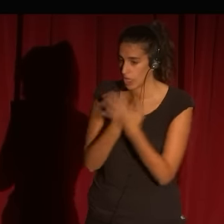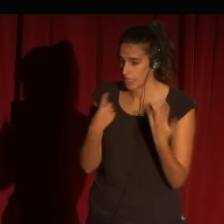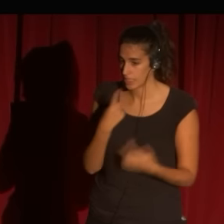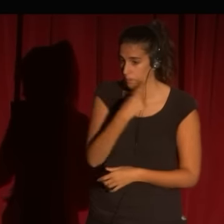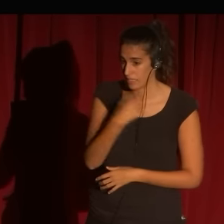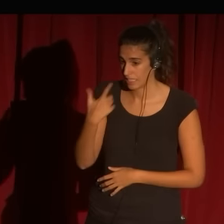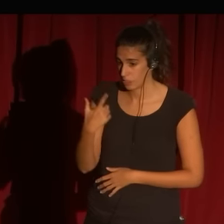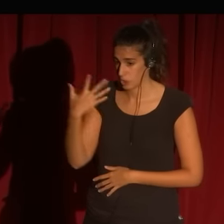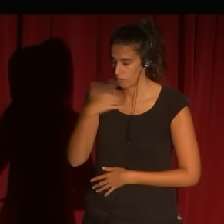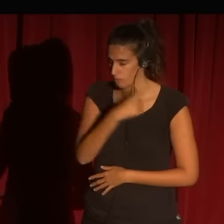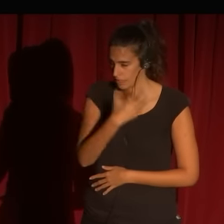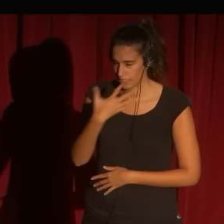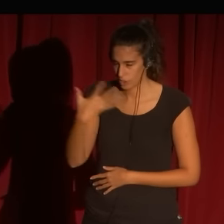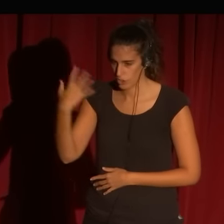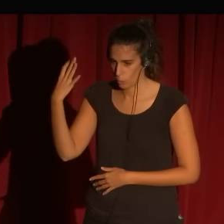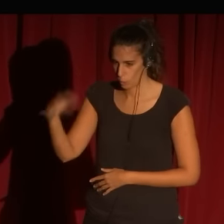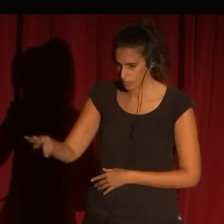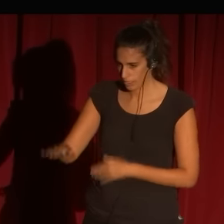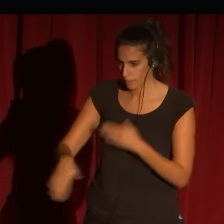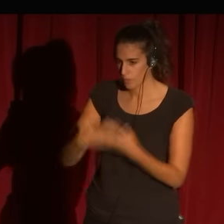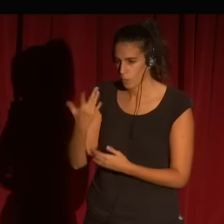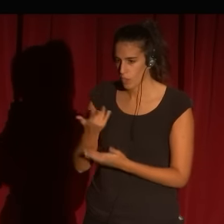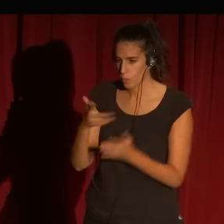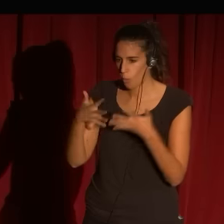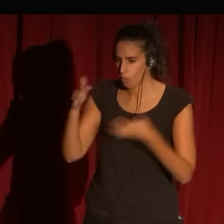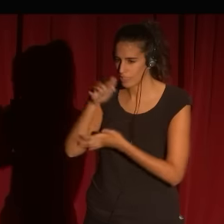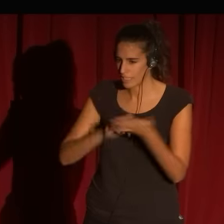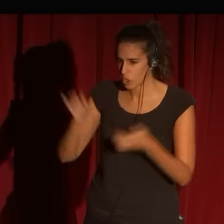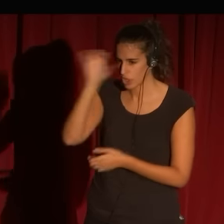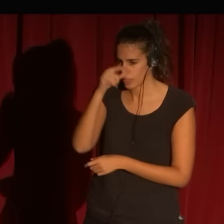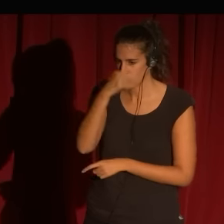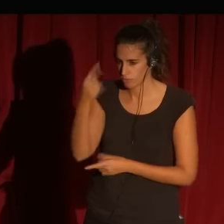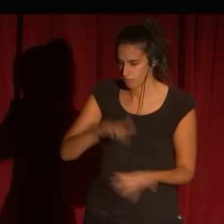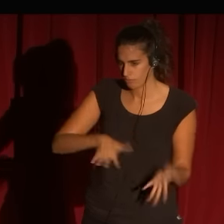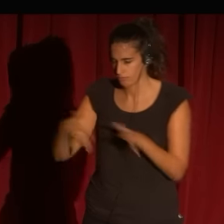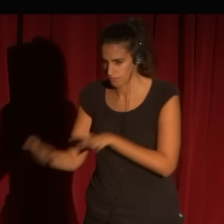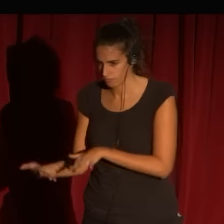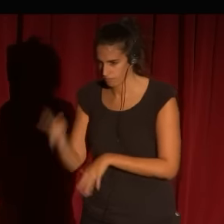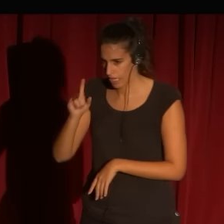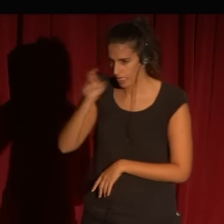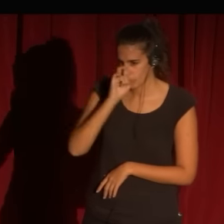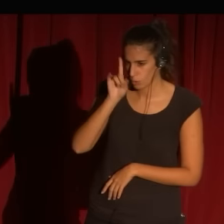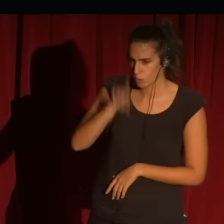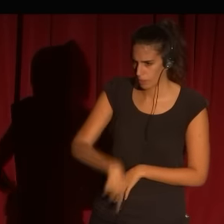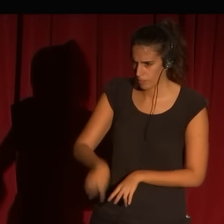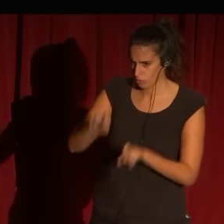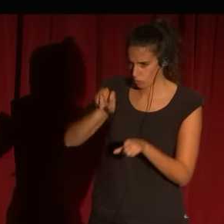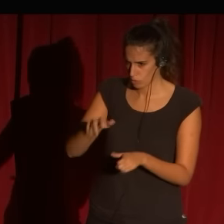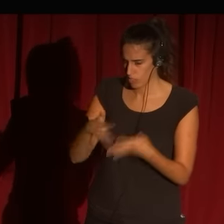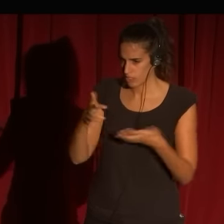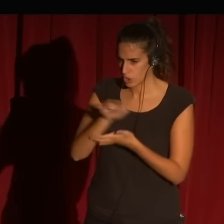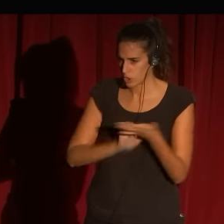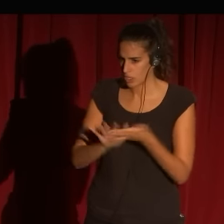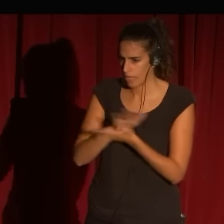1550 empieza a ponerse muy de moda ilustrar textos científicos casi siempre antiguos pero también algunos nuos nuevos que están surgiendo textos que hablan de